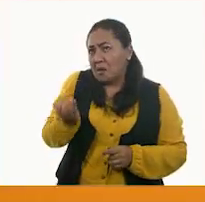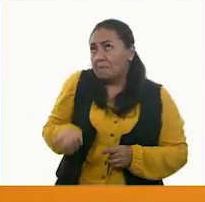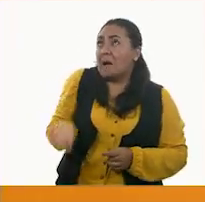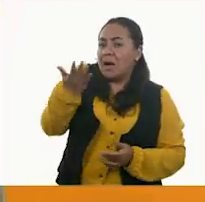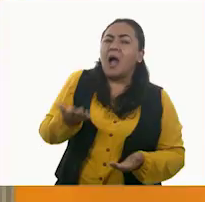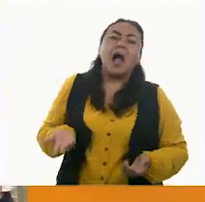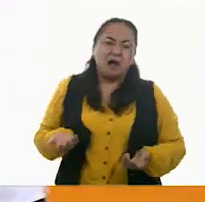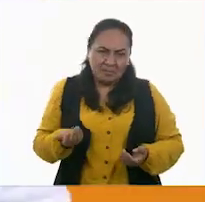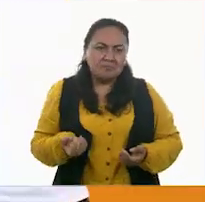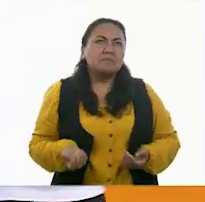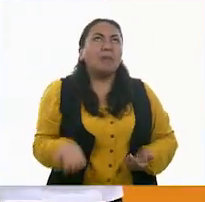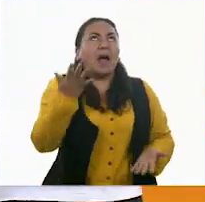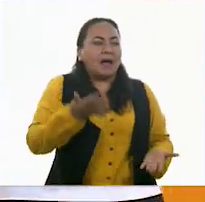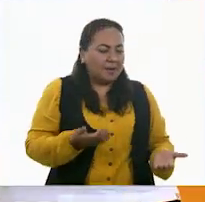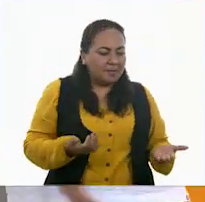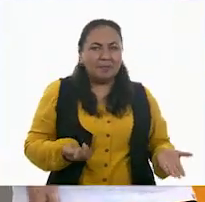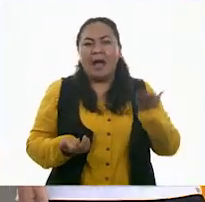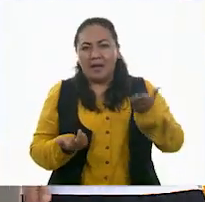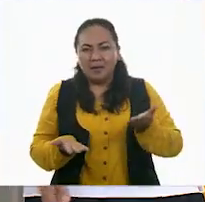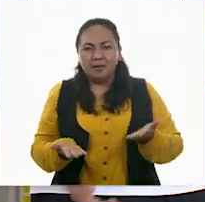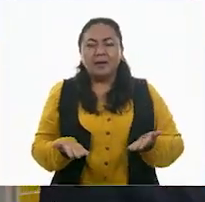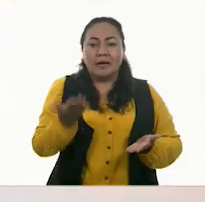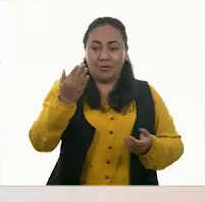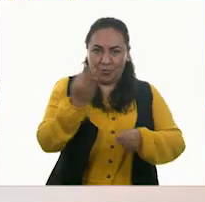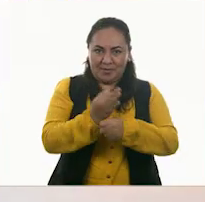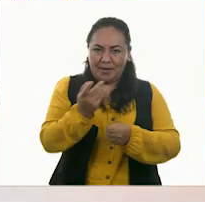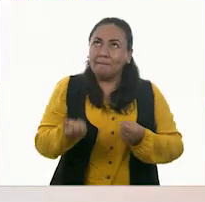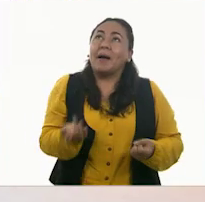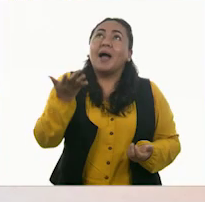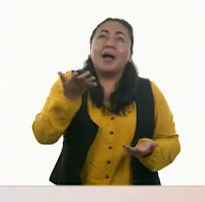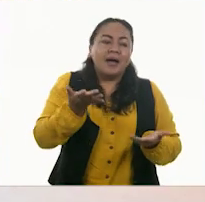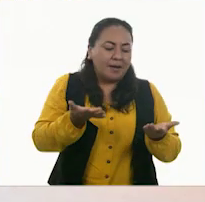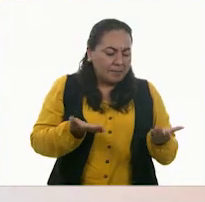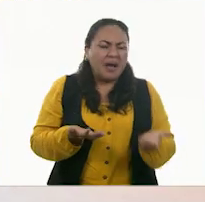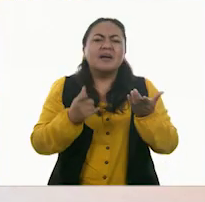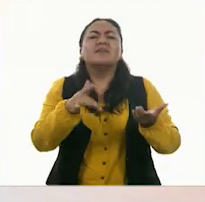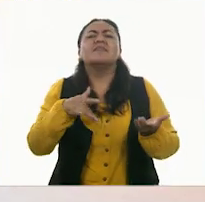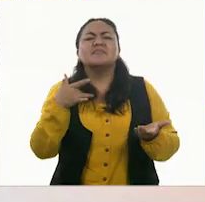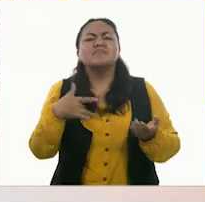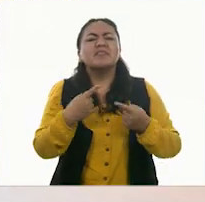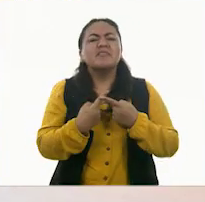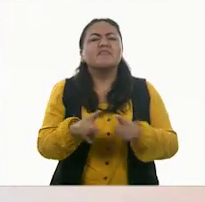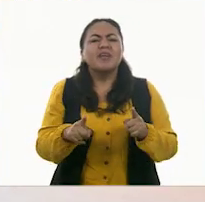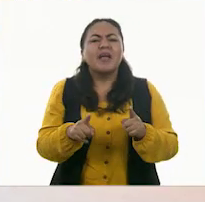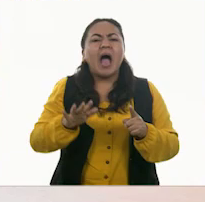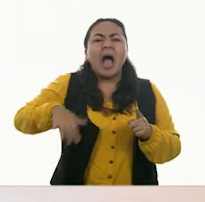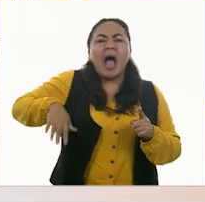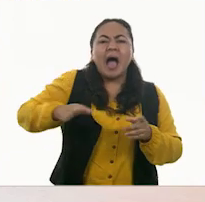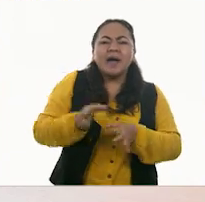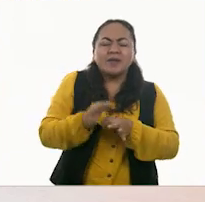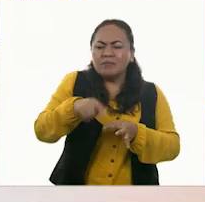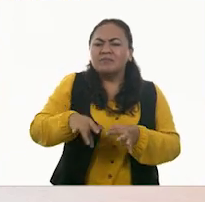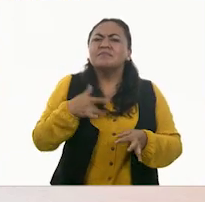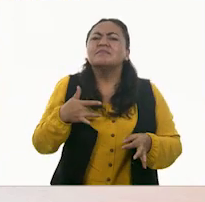lanzamos. Oye, pero sí. En este caso que estás lanzando, ¿qué sientes de diferencia?